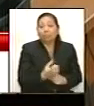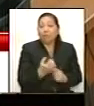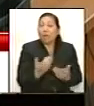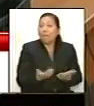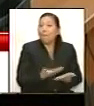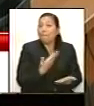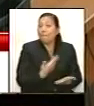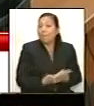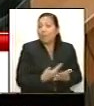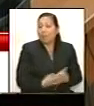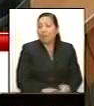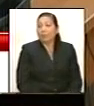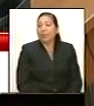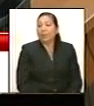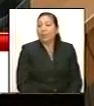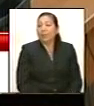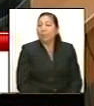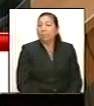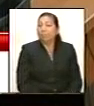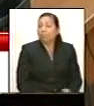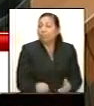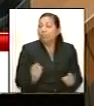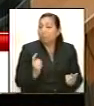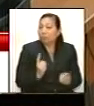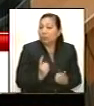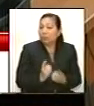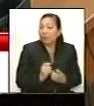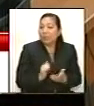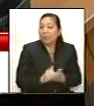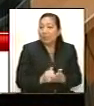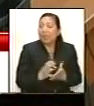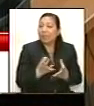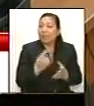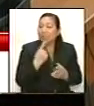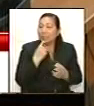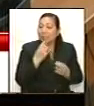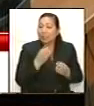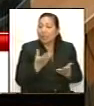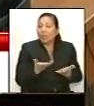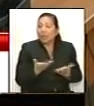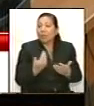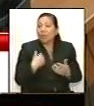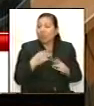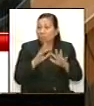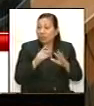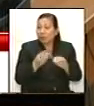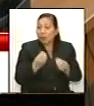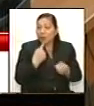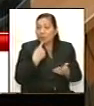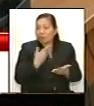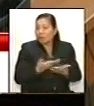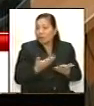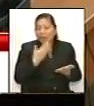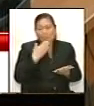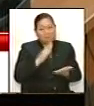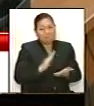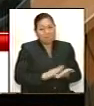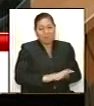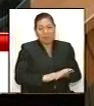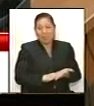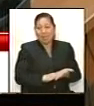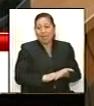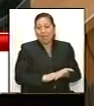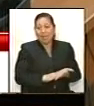pruebas. Esa es una pregunta que nos llega muy seguido, porque dicen que quiero asegurarme de que o lo tipifiquen como delito, o que me digan